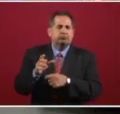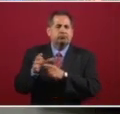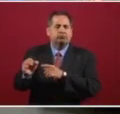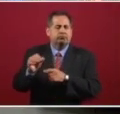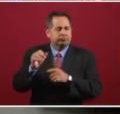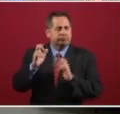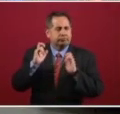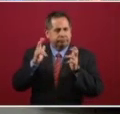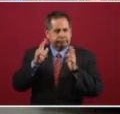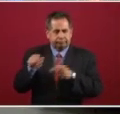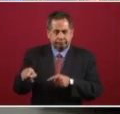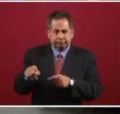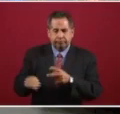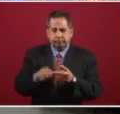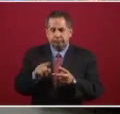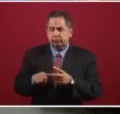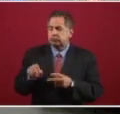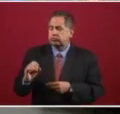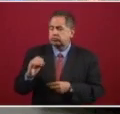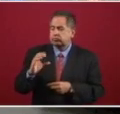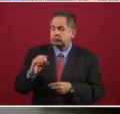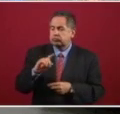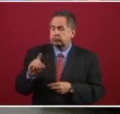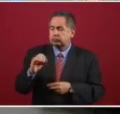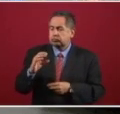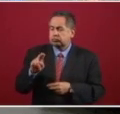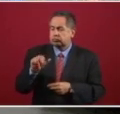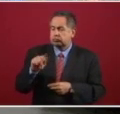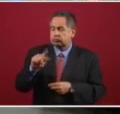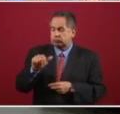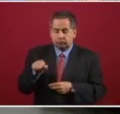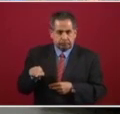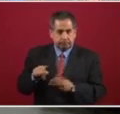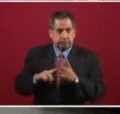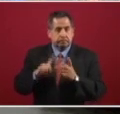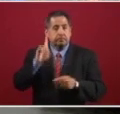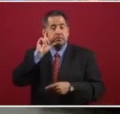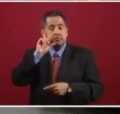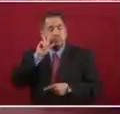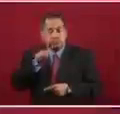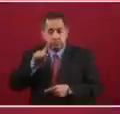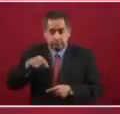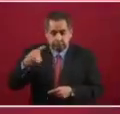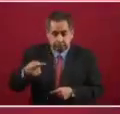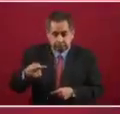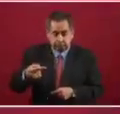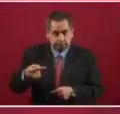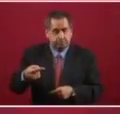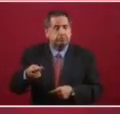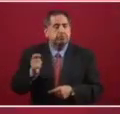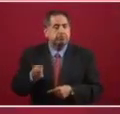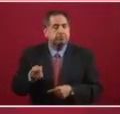y en Ocosocuautla. Mañana